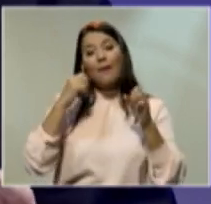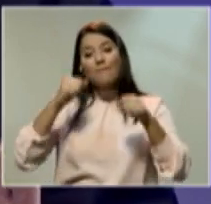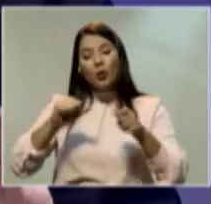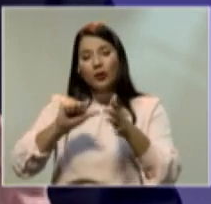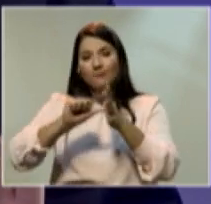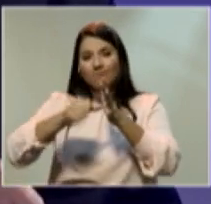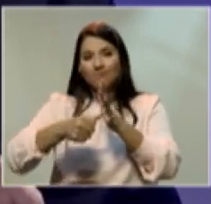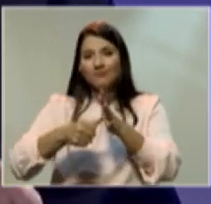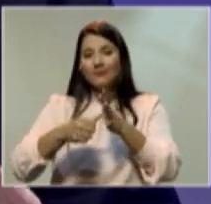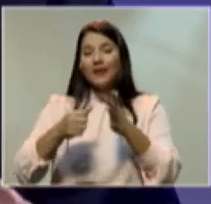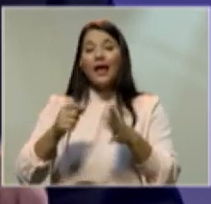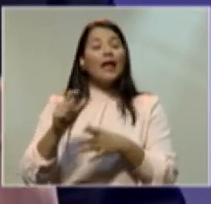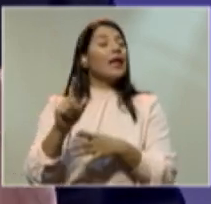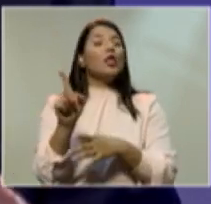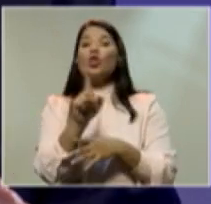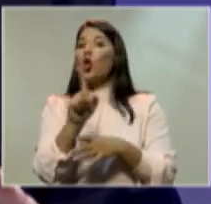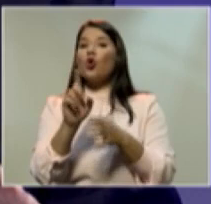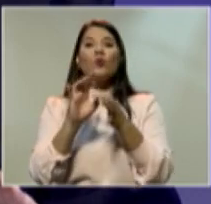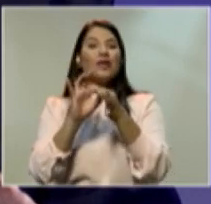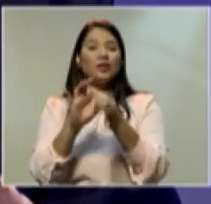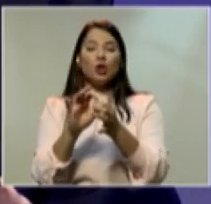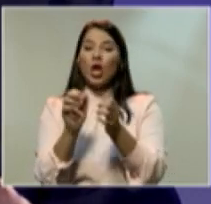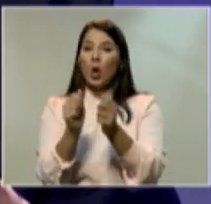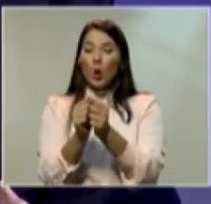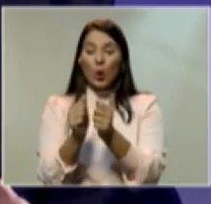hecho de que no tiene que ver con